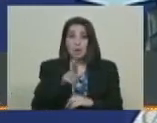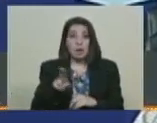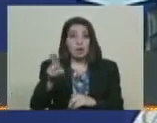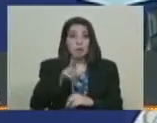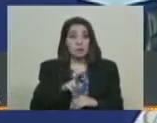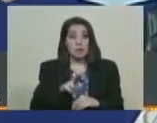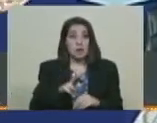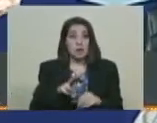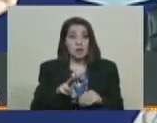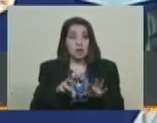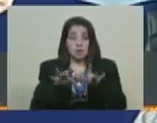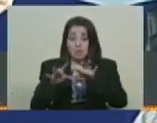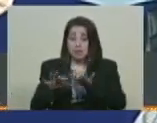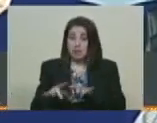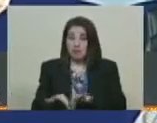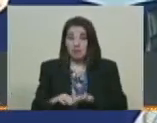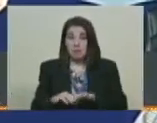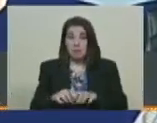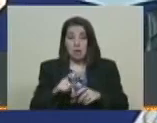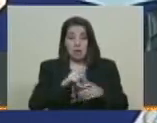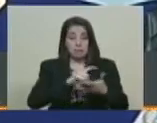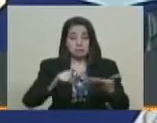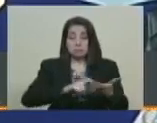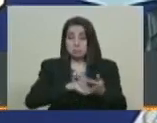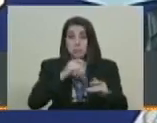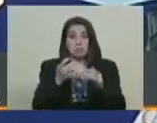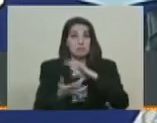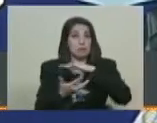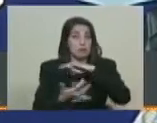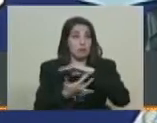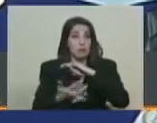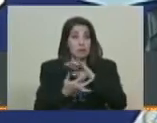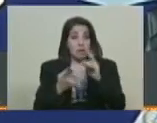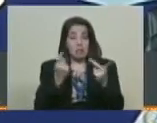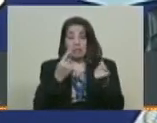más avanzada del mundo, que es la plataforma tecnológica